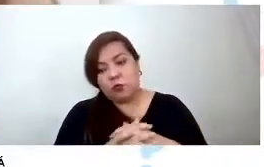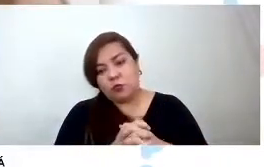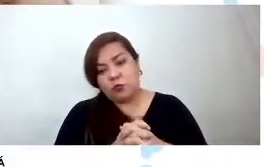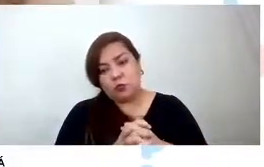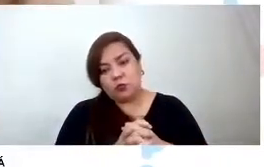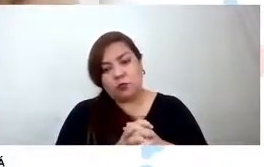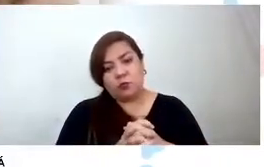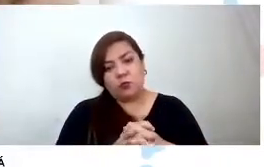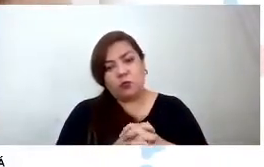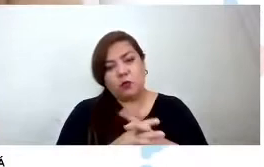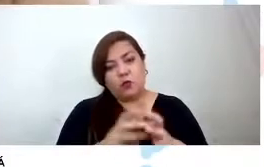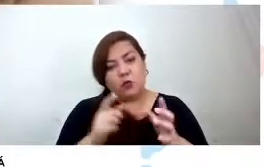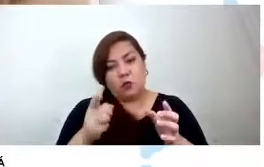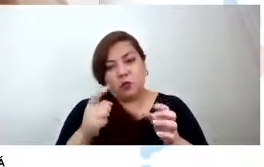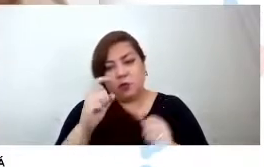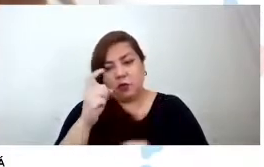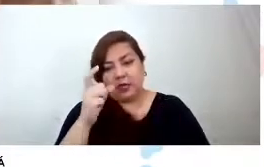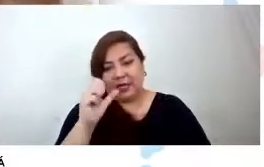un